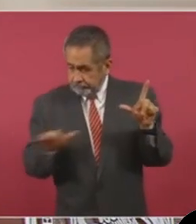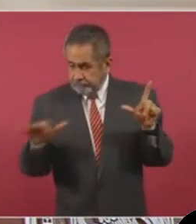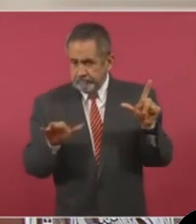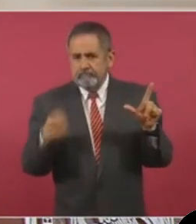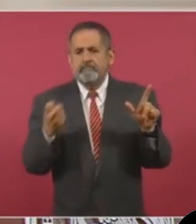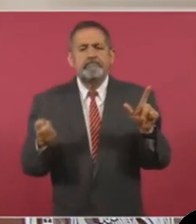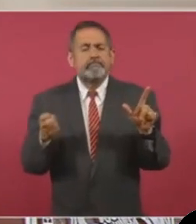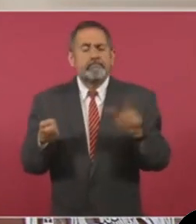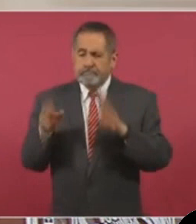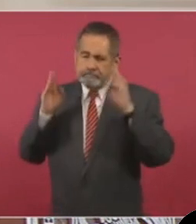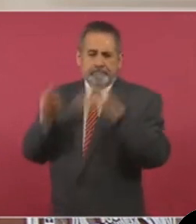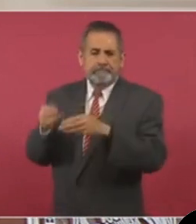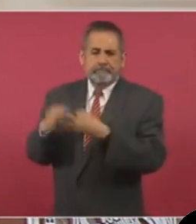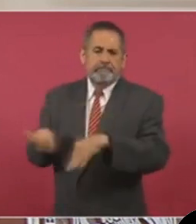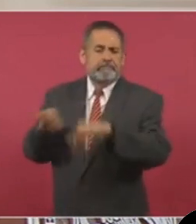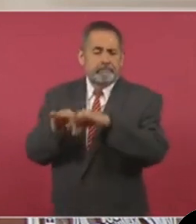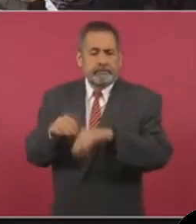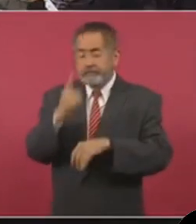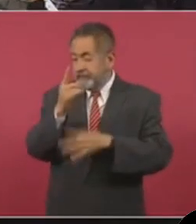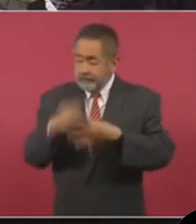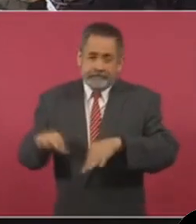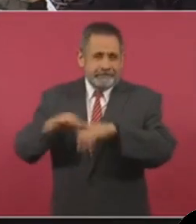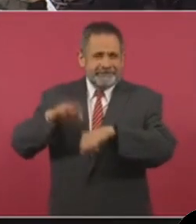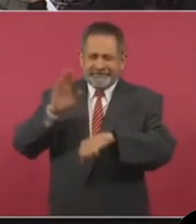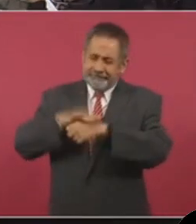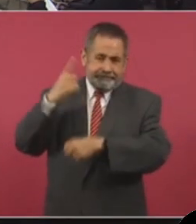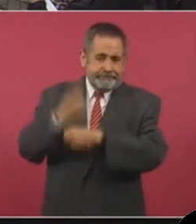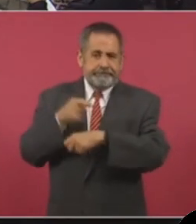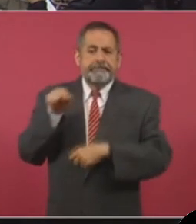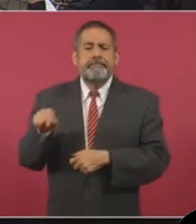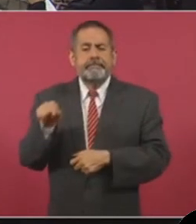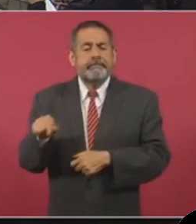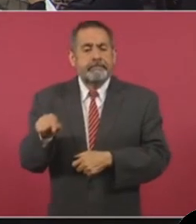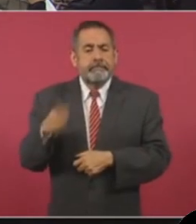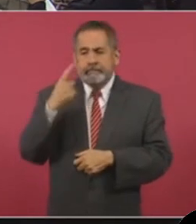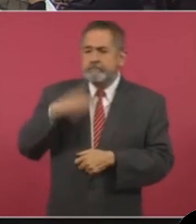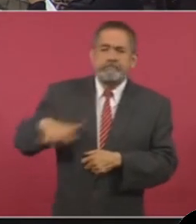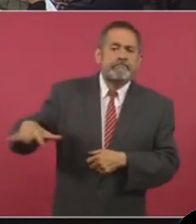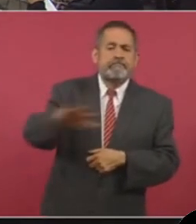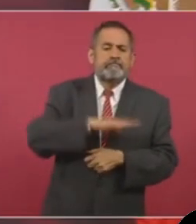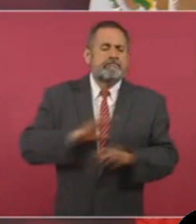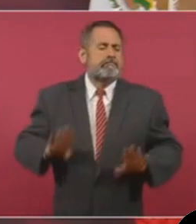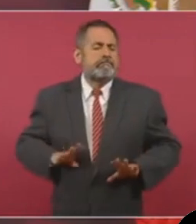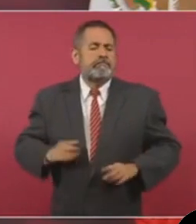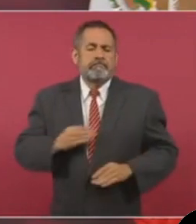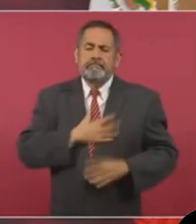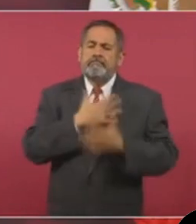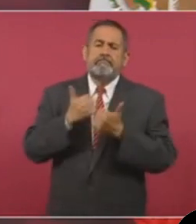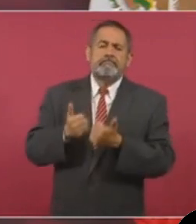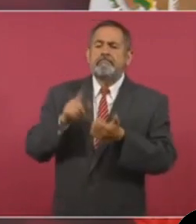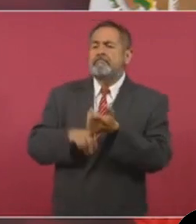que eso es lo más importante todavía para el bienestar del pueblo